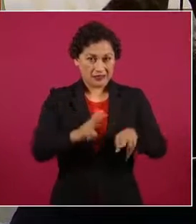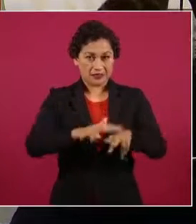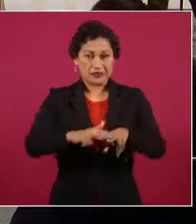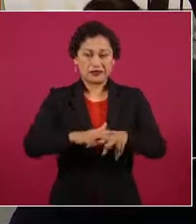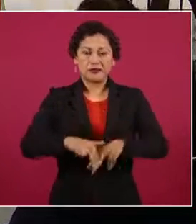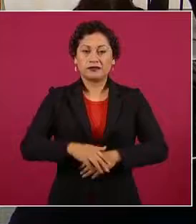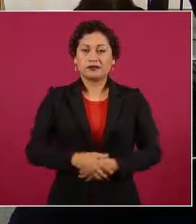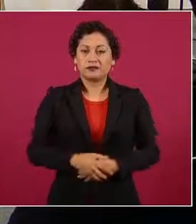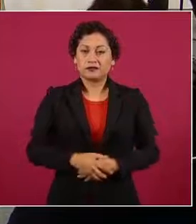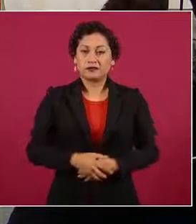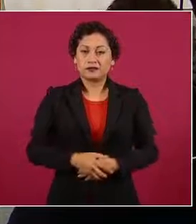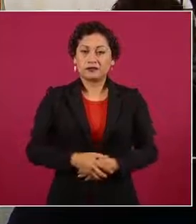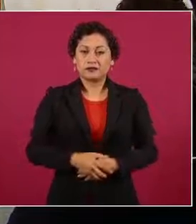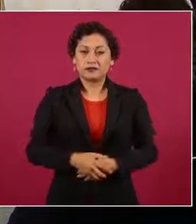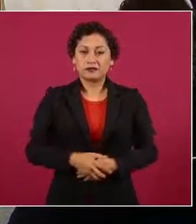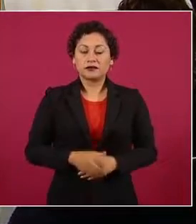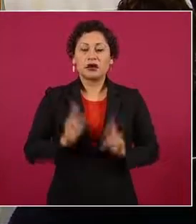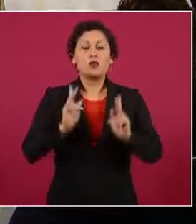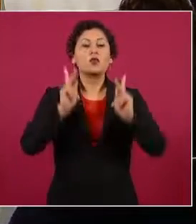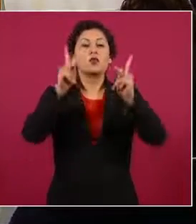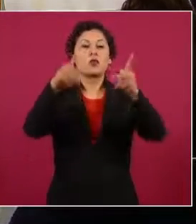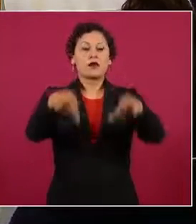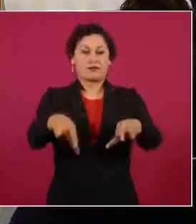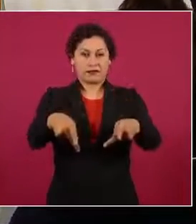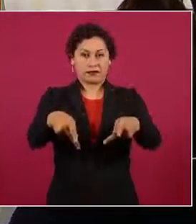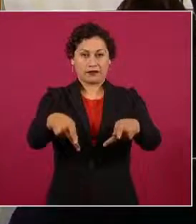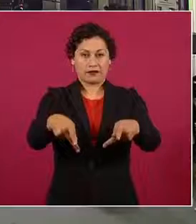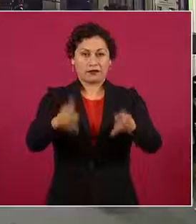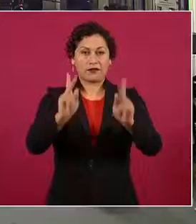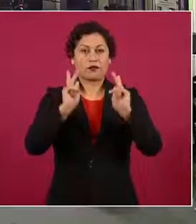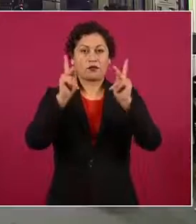Es un puente.